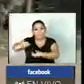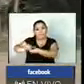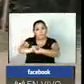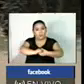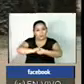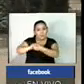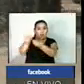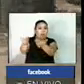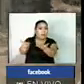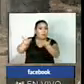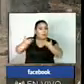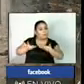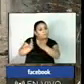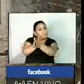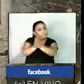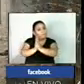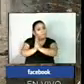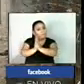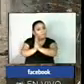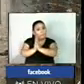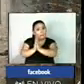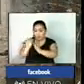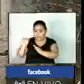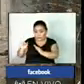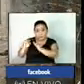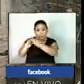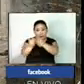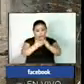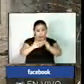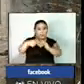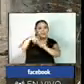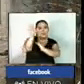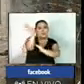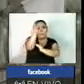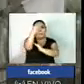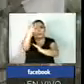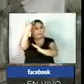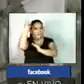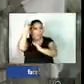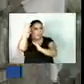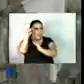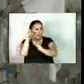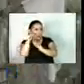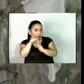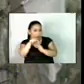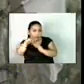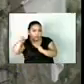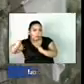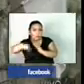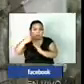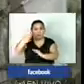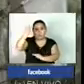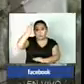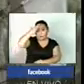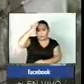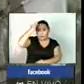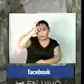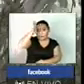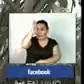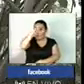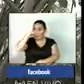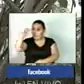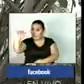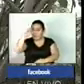pedir ayuda. Decidieron colocar banderas blancas de esta manera tras conocer que en otros países